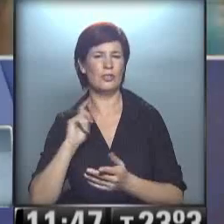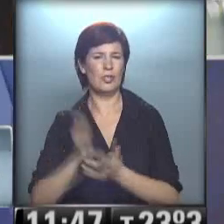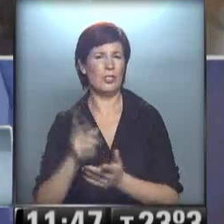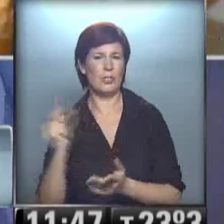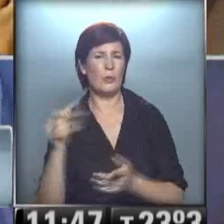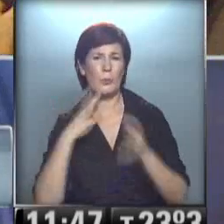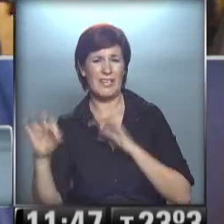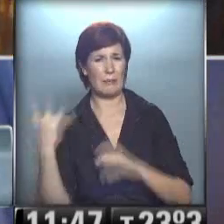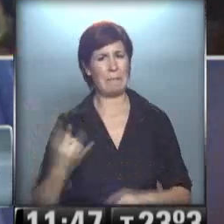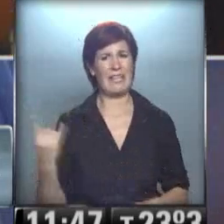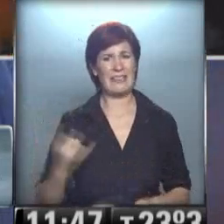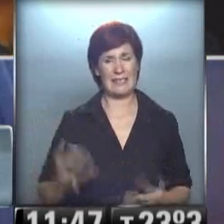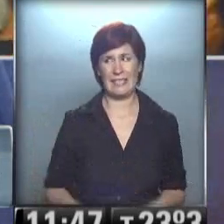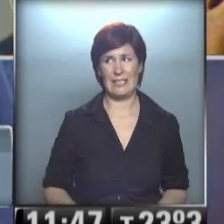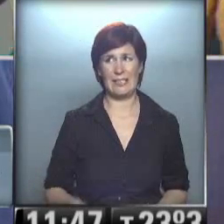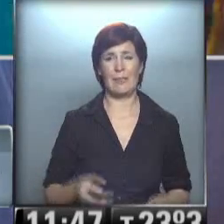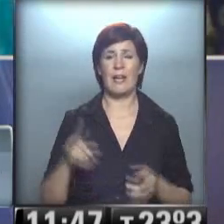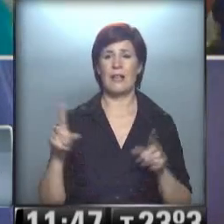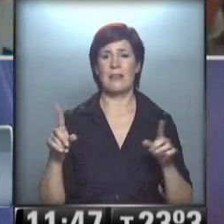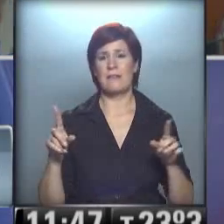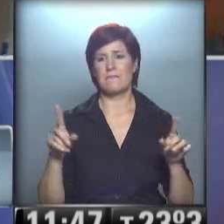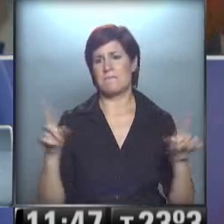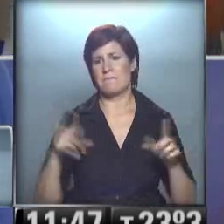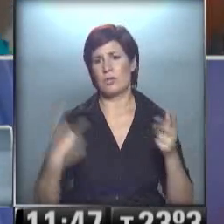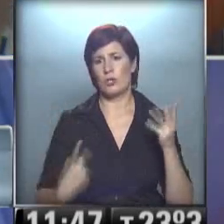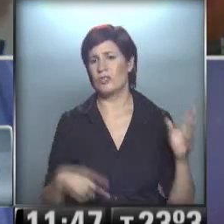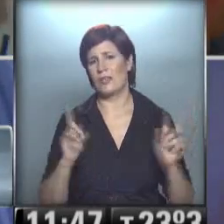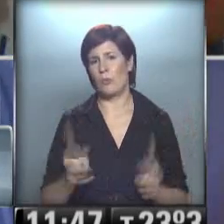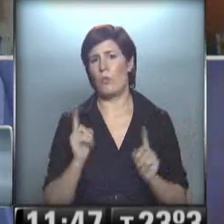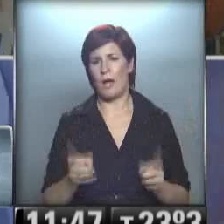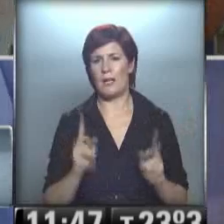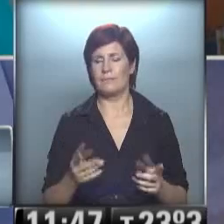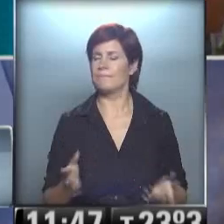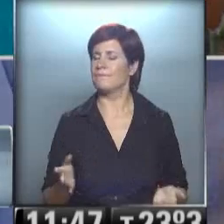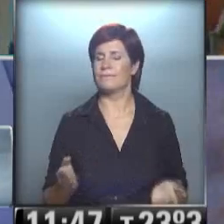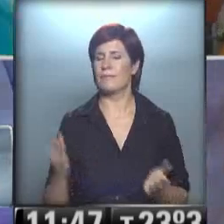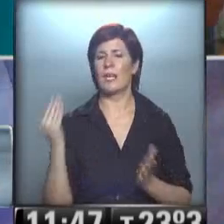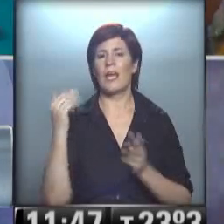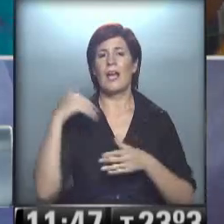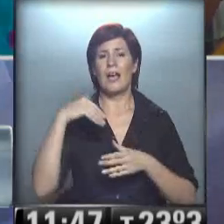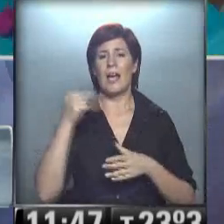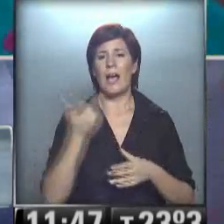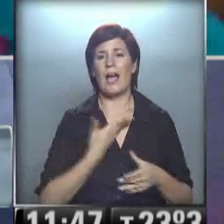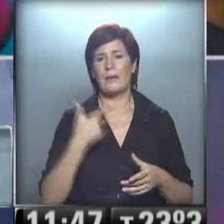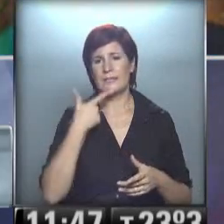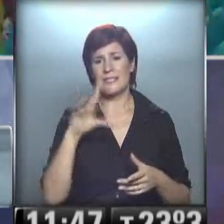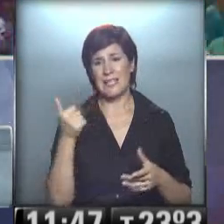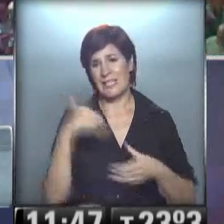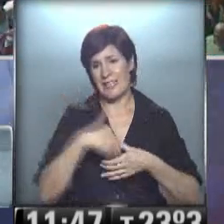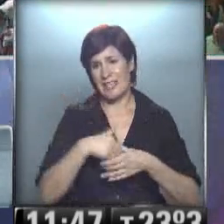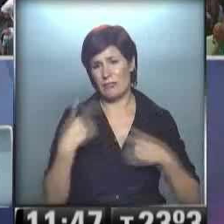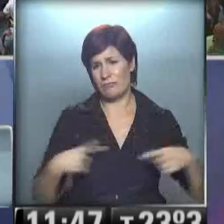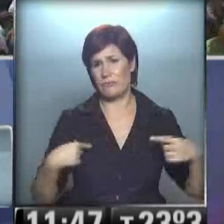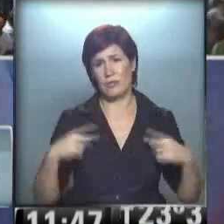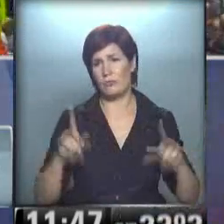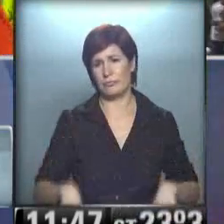mismo, que bajen la misma línea y no haya independencia en realidad. Sobre los contenidos no habla el AFCA, pero digo, en relación a la tenencia de medios, ¿cómo no